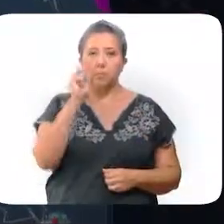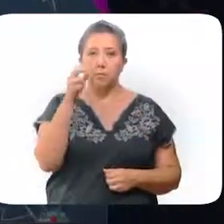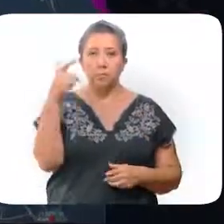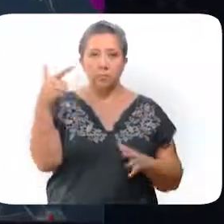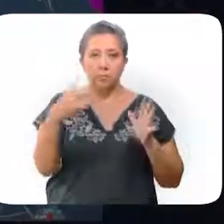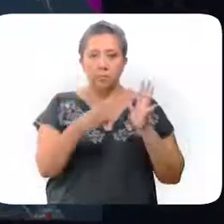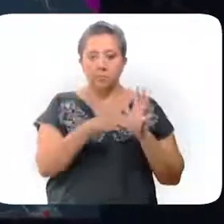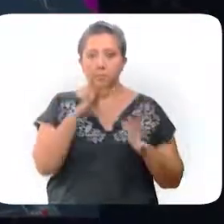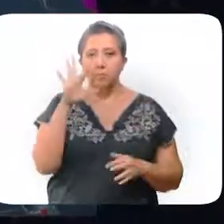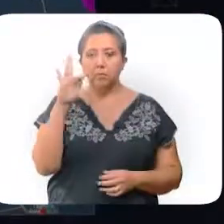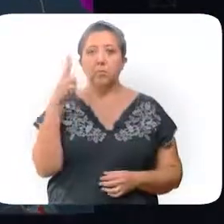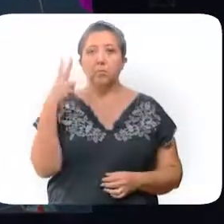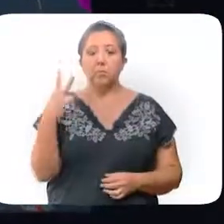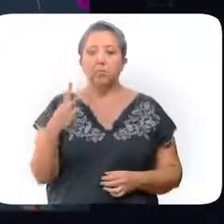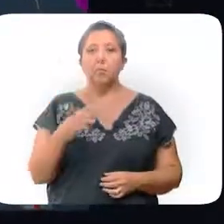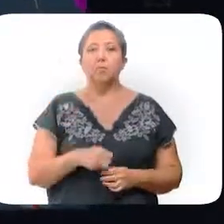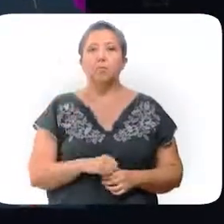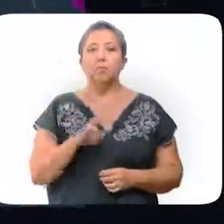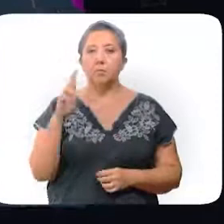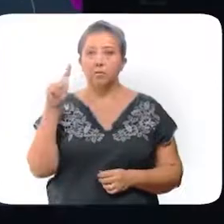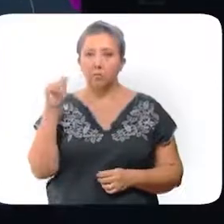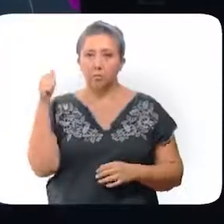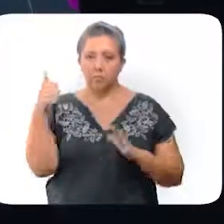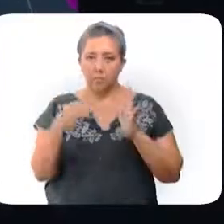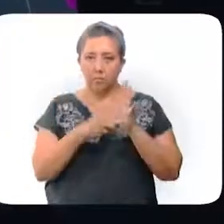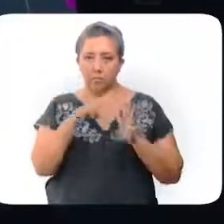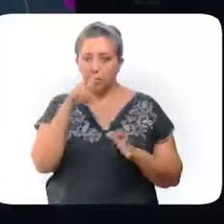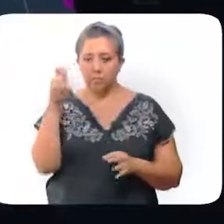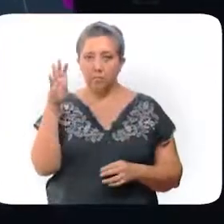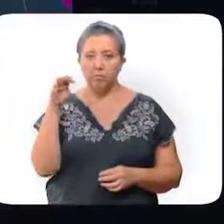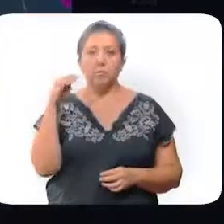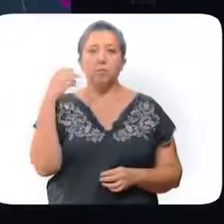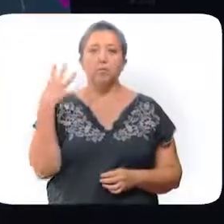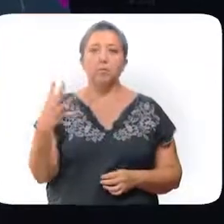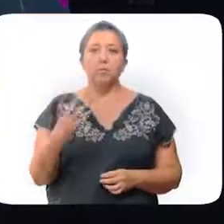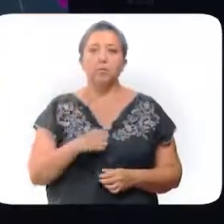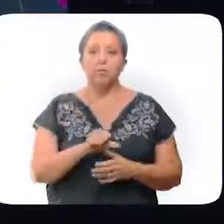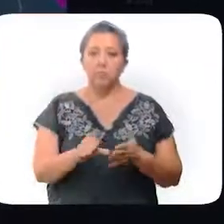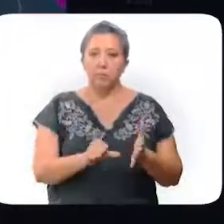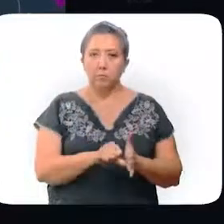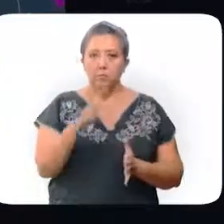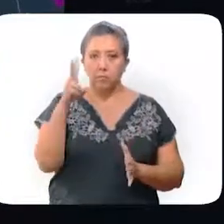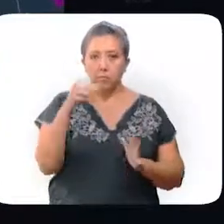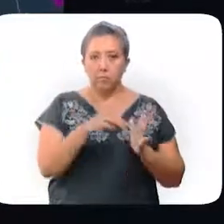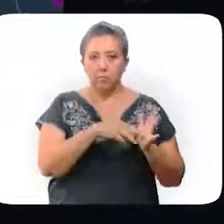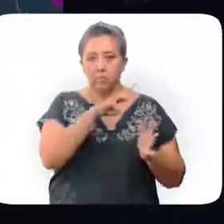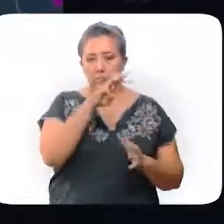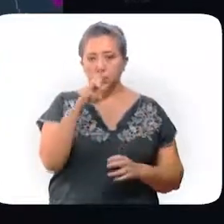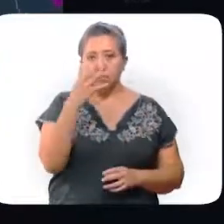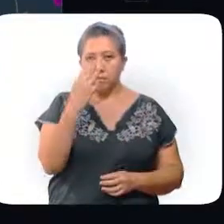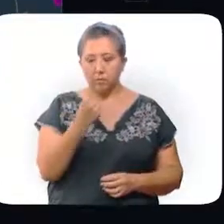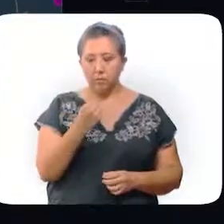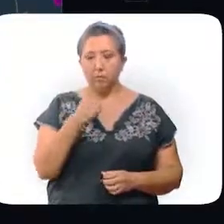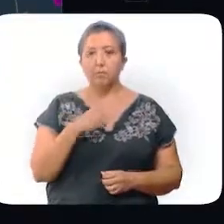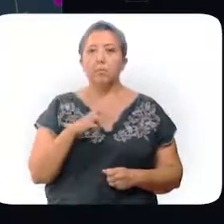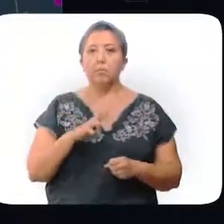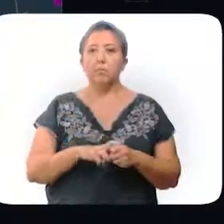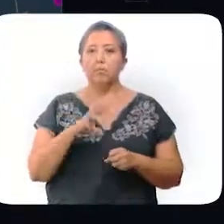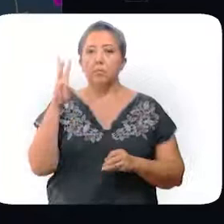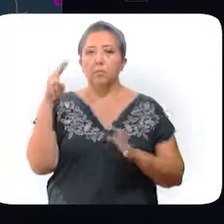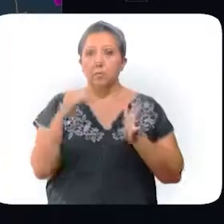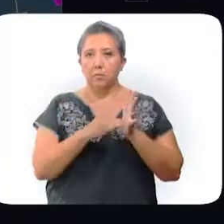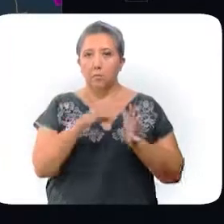norte 7.042, en la zona oriente 6.294, en la zona centro 2.309, en la zona